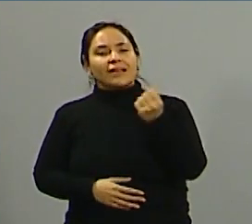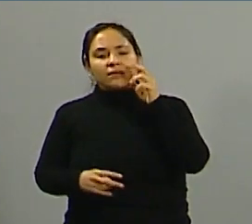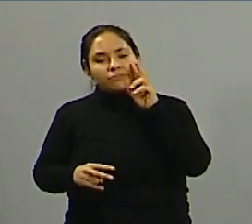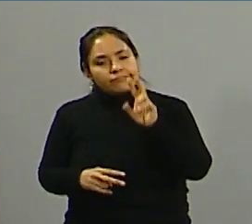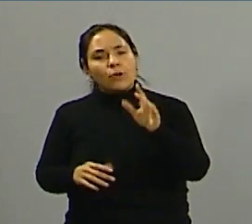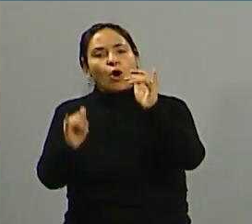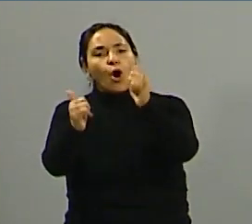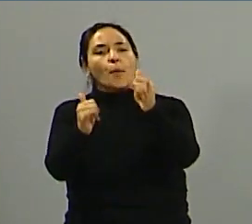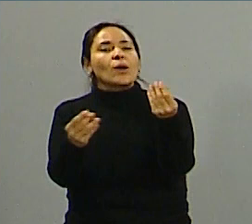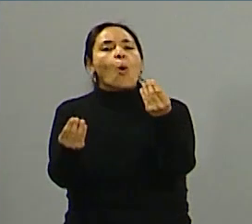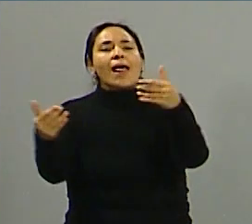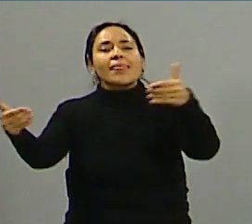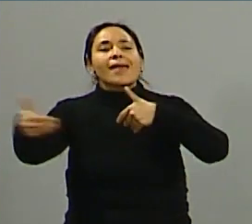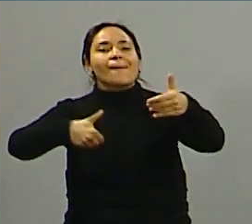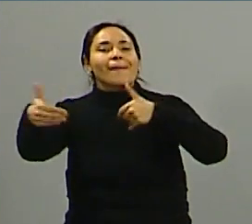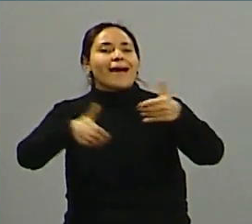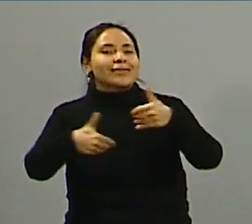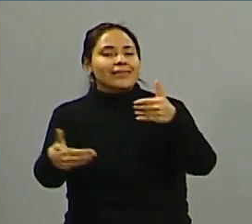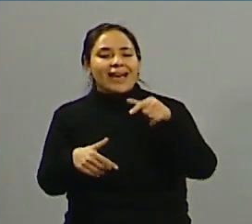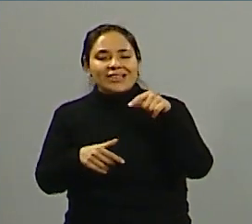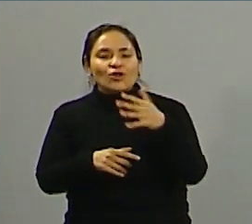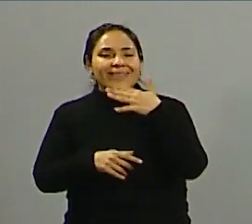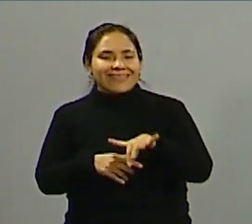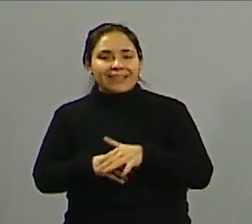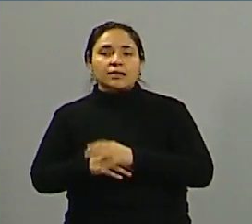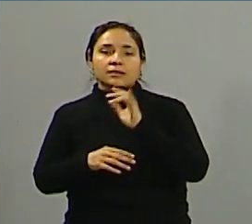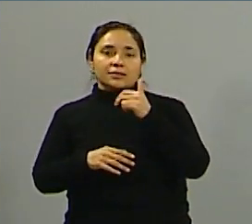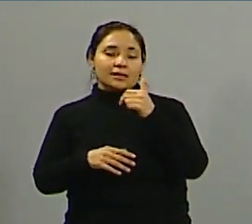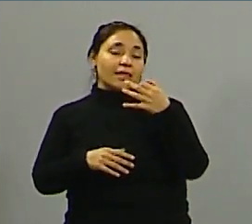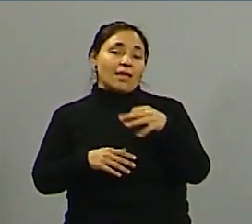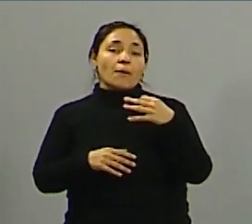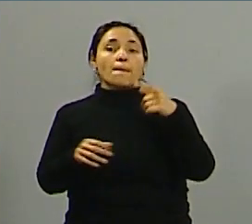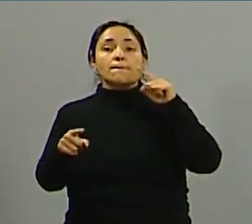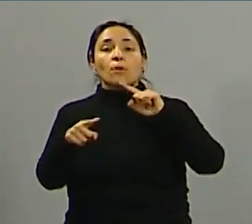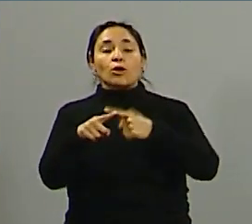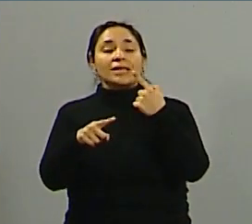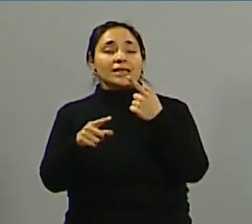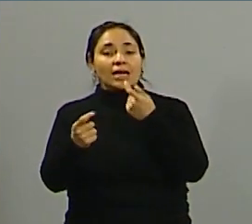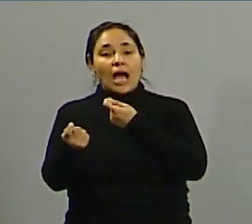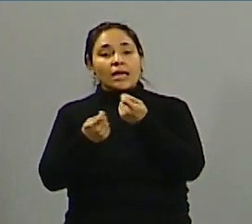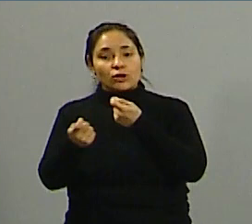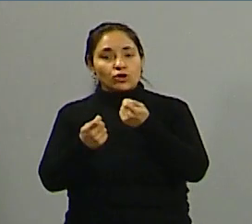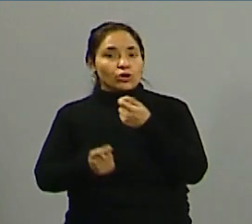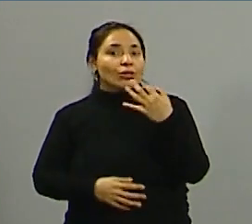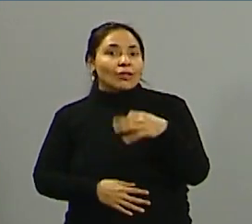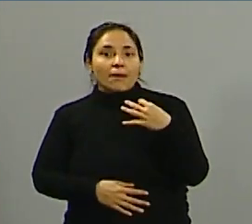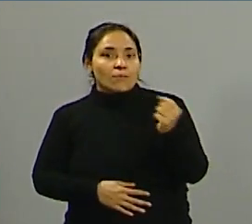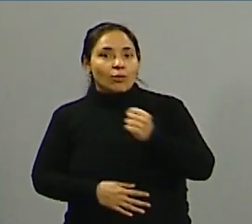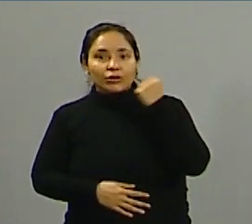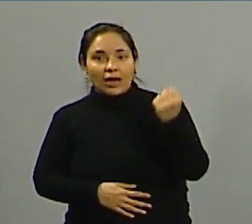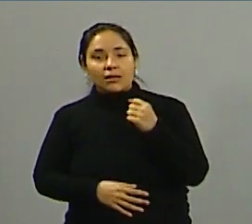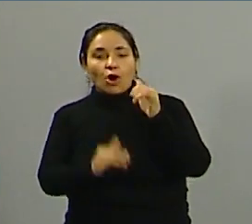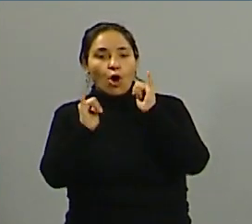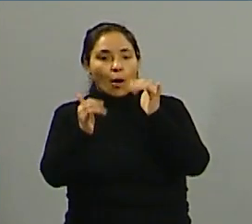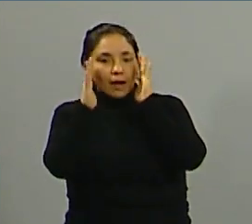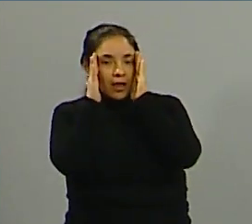¿no? Sí, yo creo que de ahí una buena política en educación debería partir, desde poner el foco en los